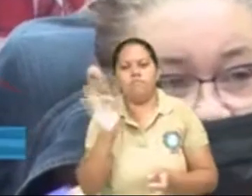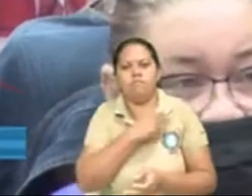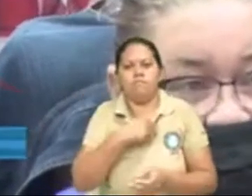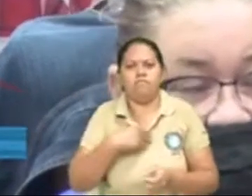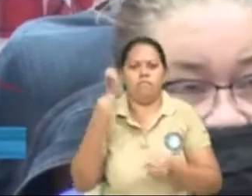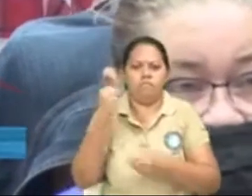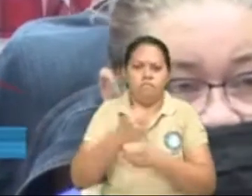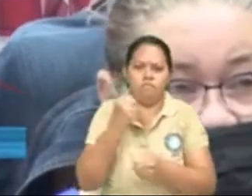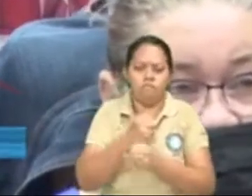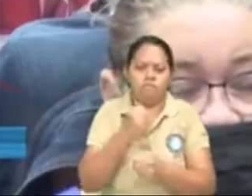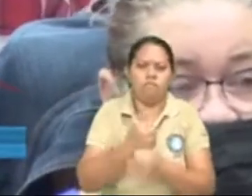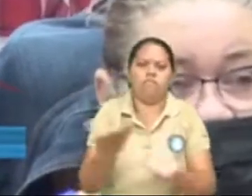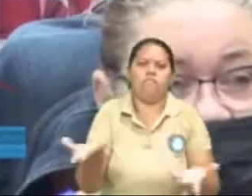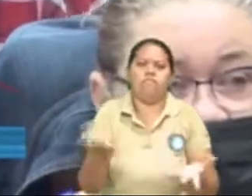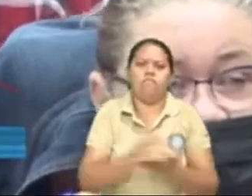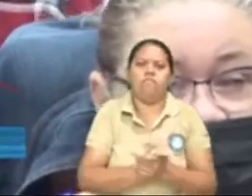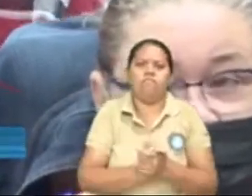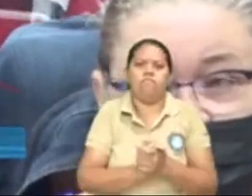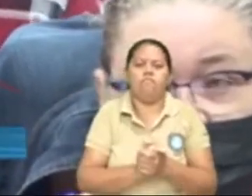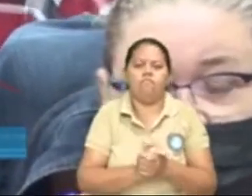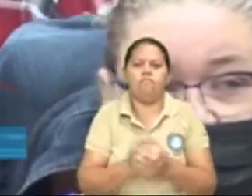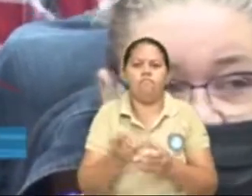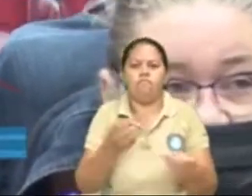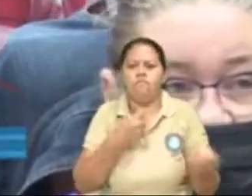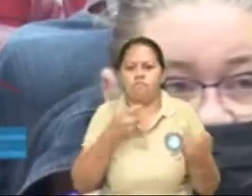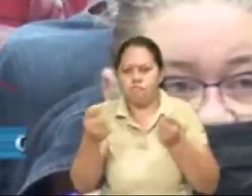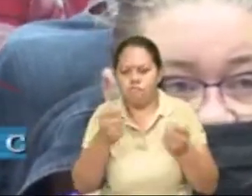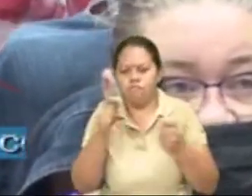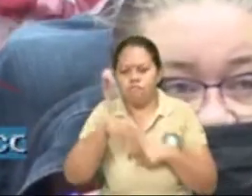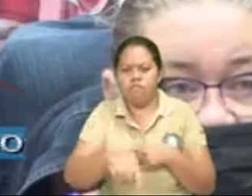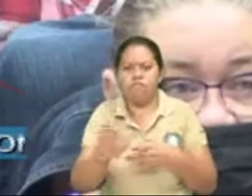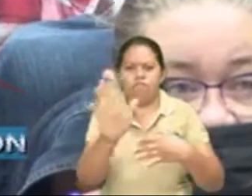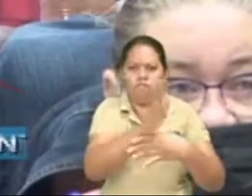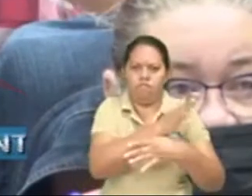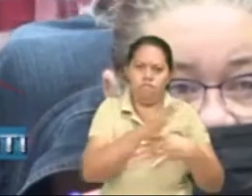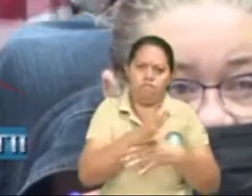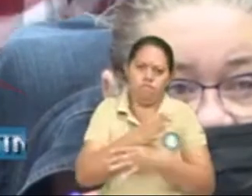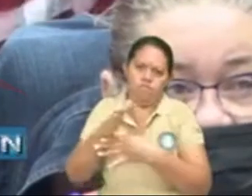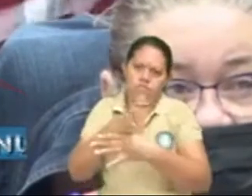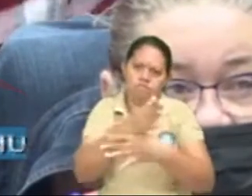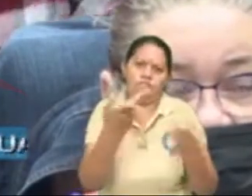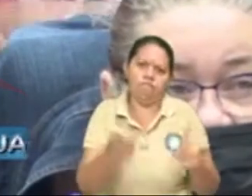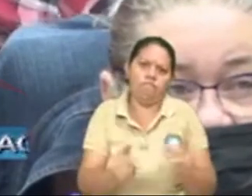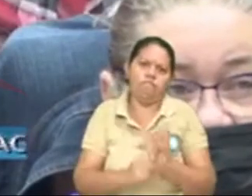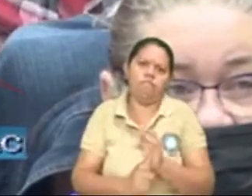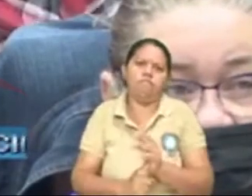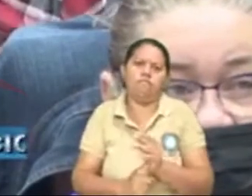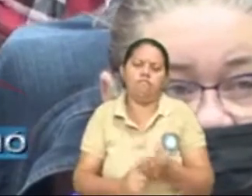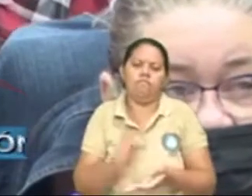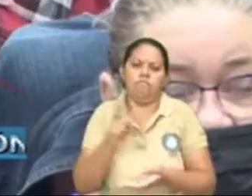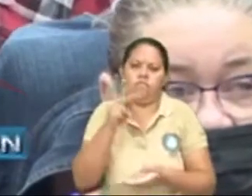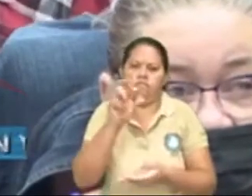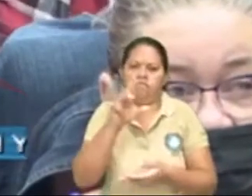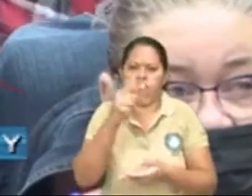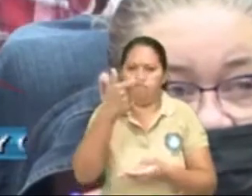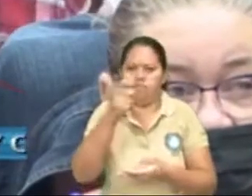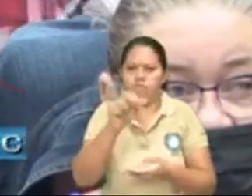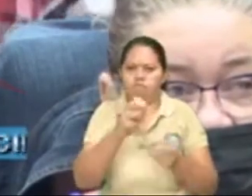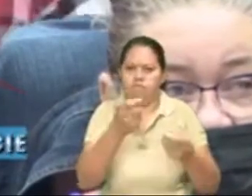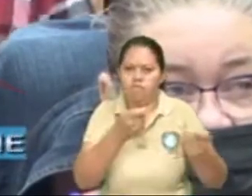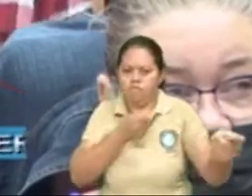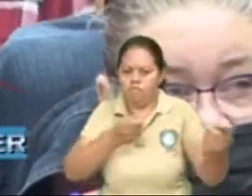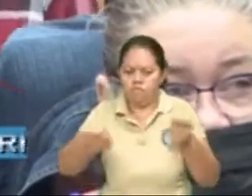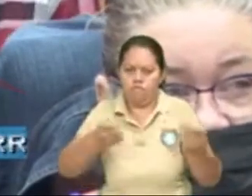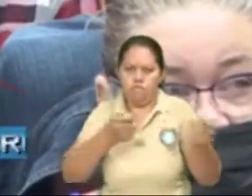su dirección y que atenderán estas diferentes especialidades. Faculta a la Dirección del Registro y Control de